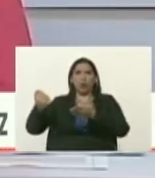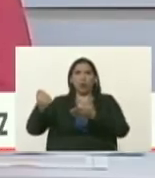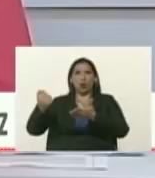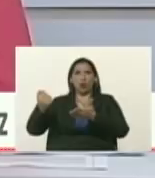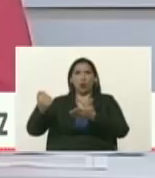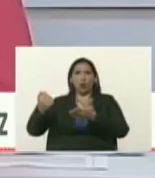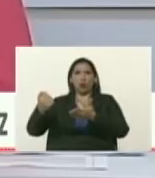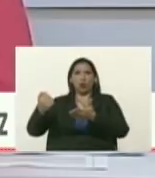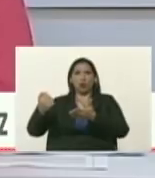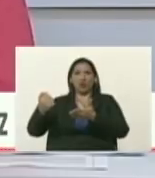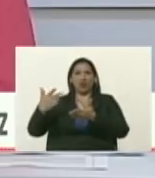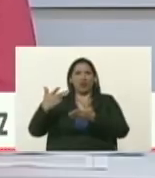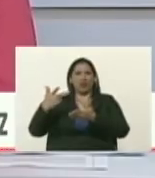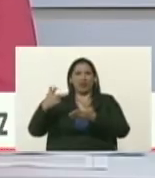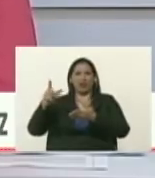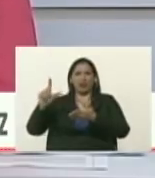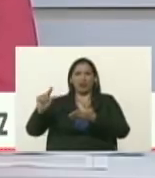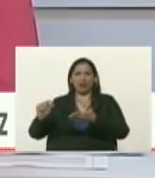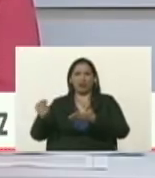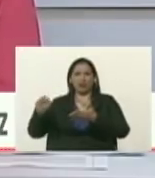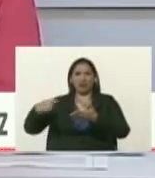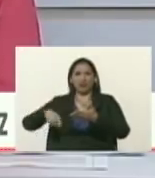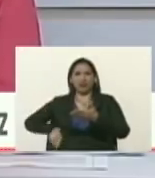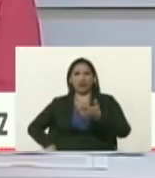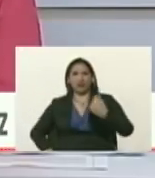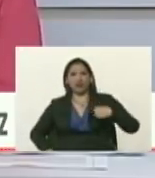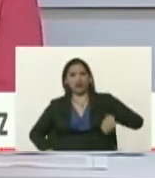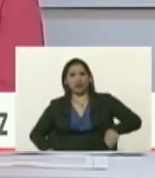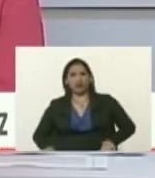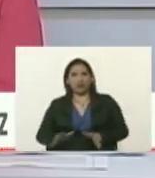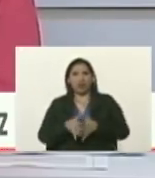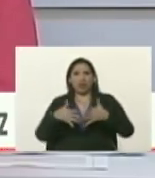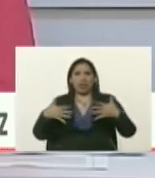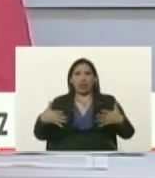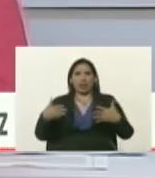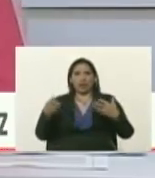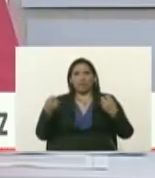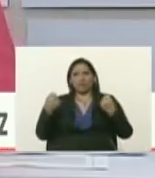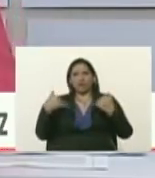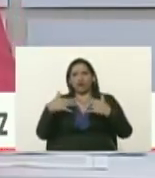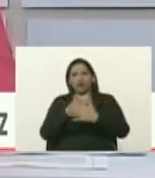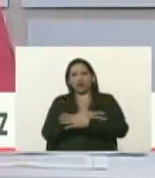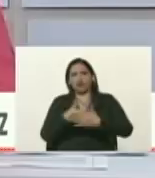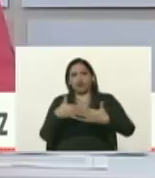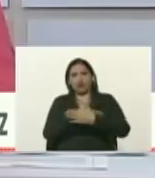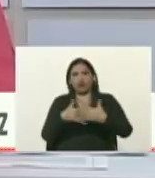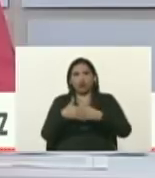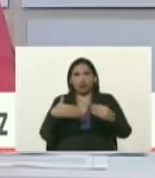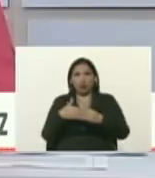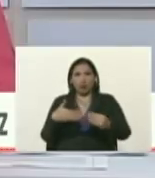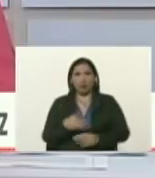tres lochas y embolsillarse ellos grandes sumas de cientos de millones de dólares.